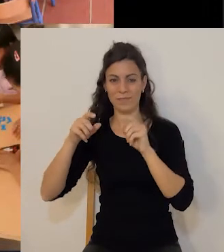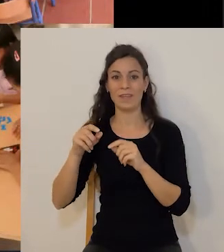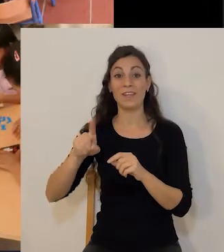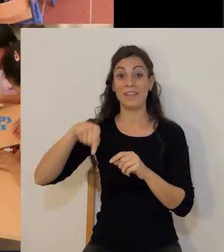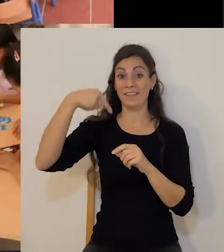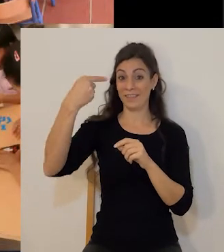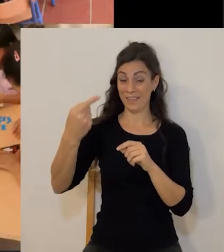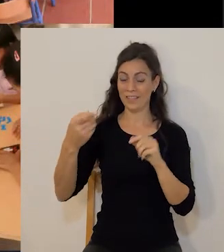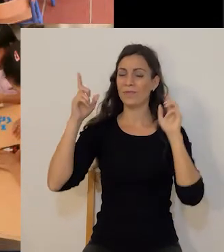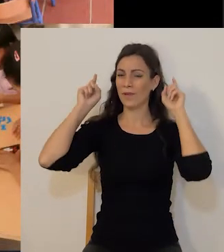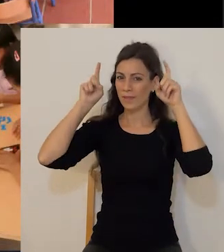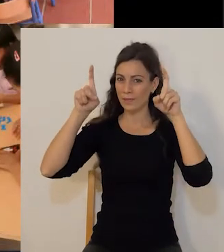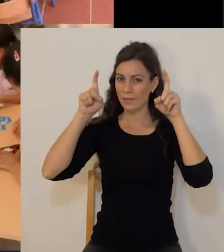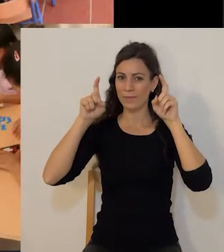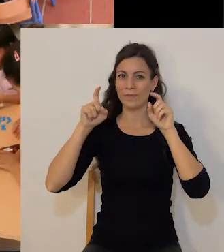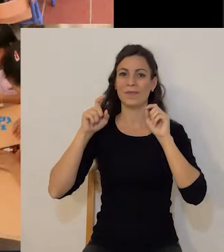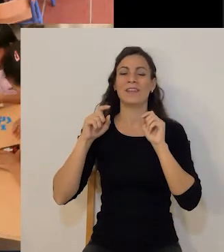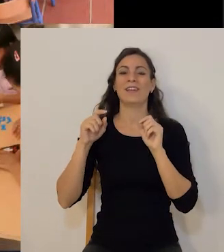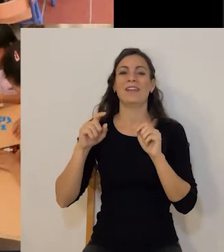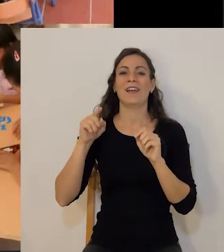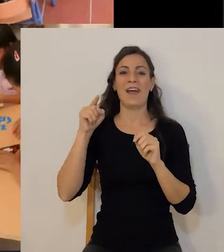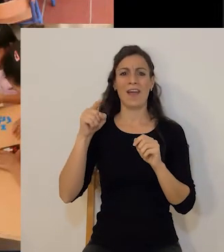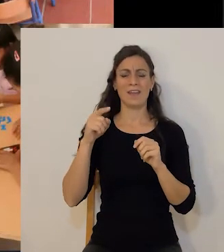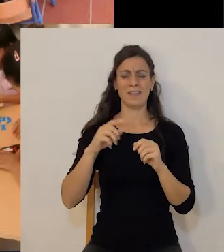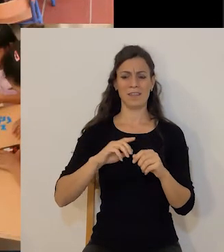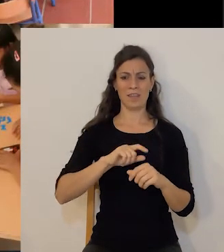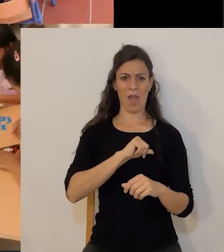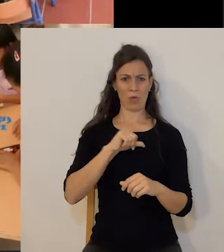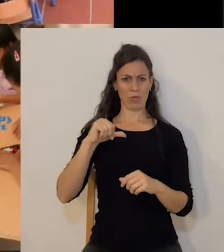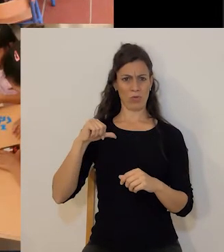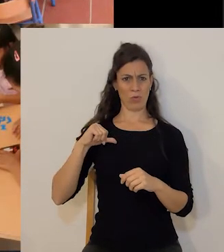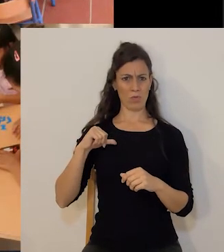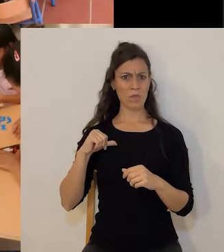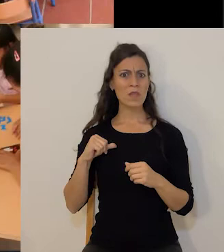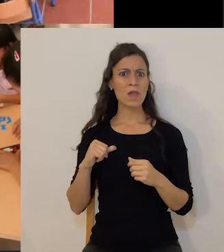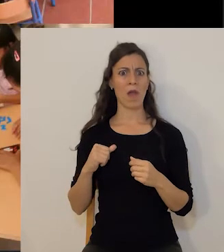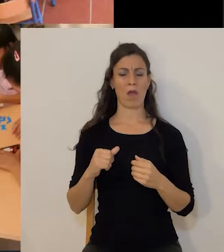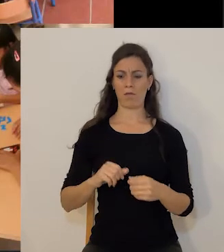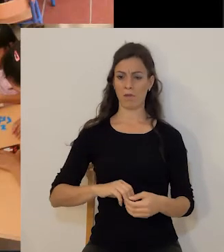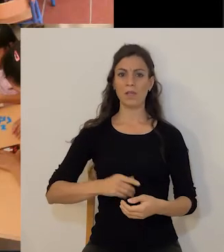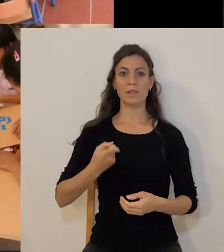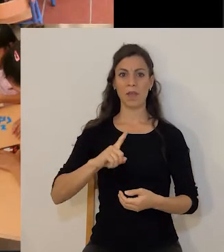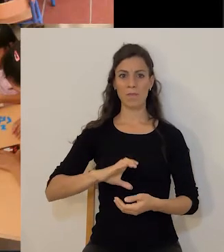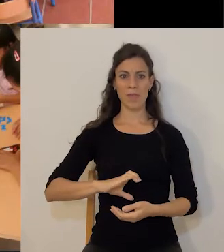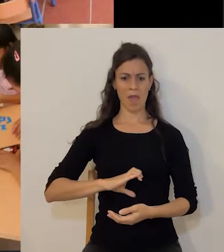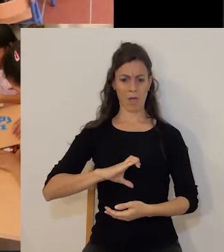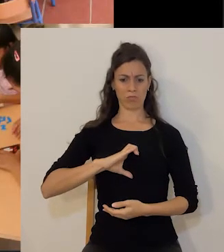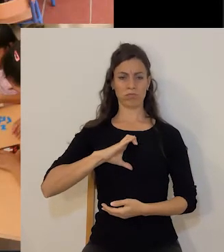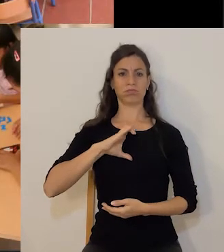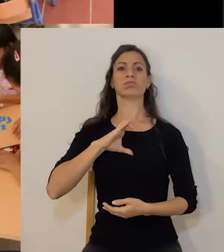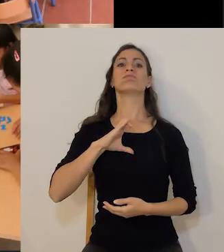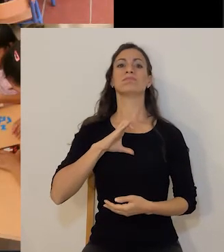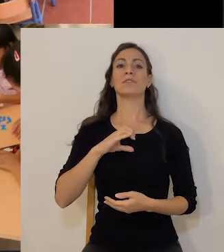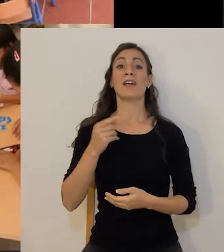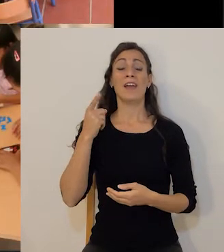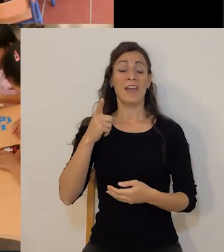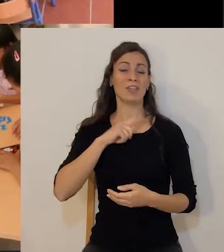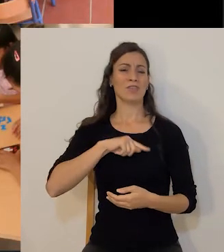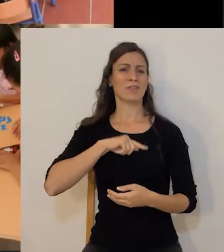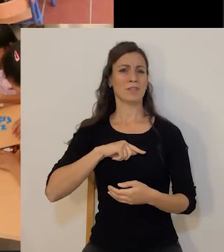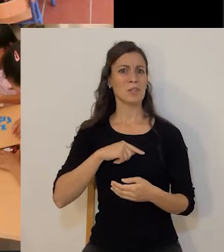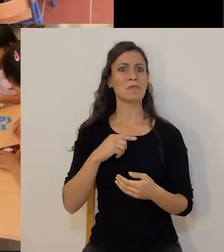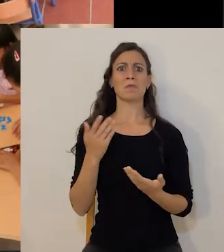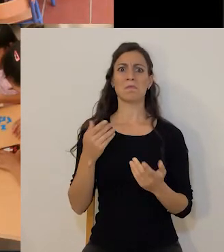enseñan. Ahí adquieren muchísima autonomía, pero mucha autoestima, ¿no? Sentirse útiles, sentir